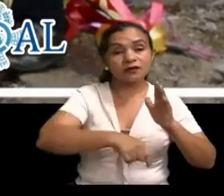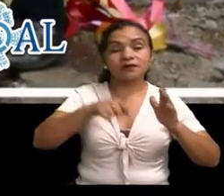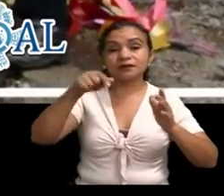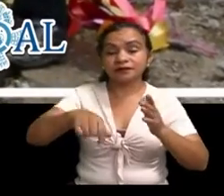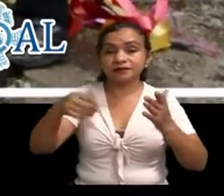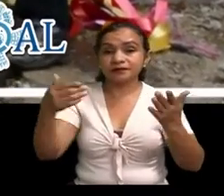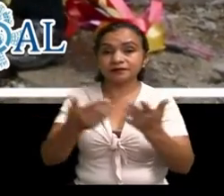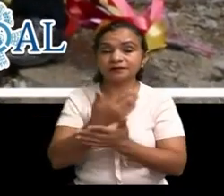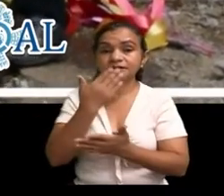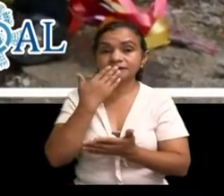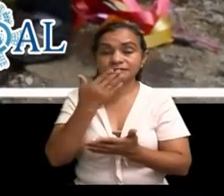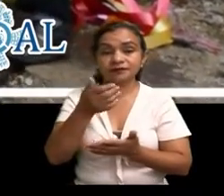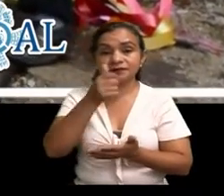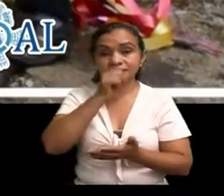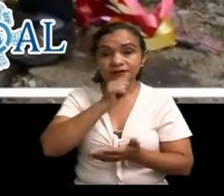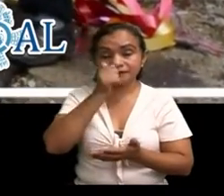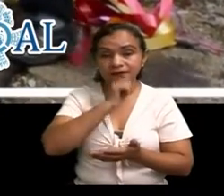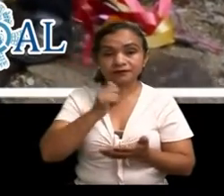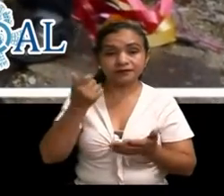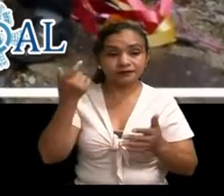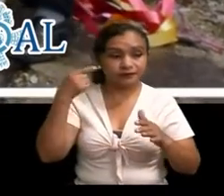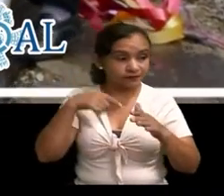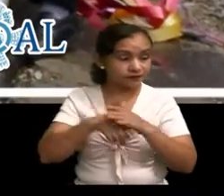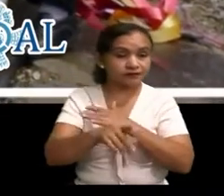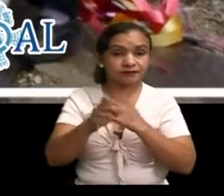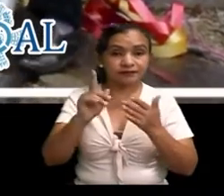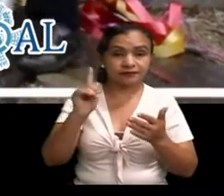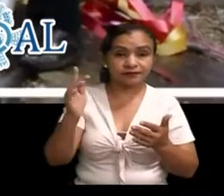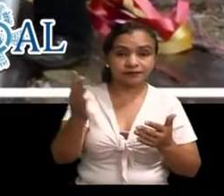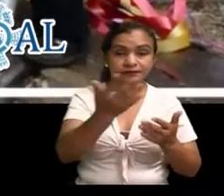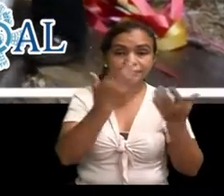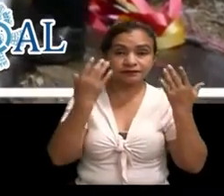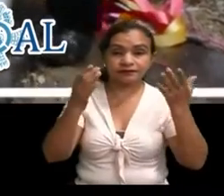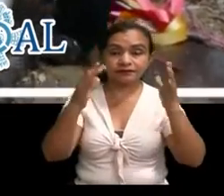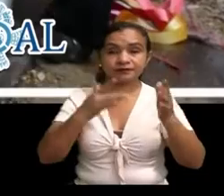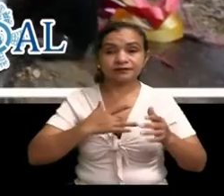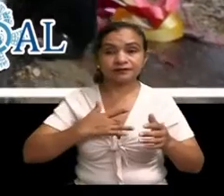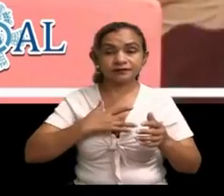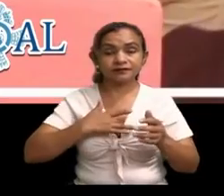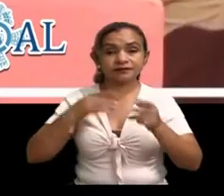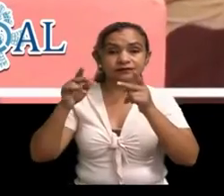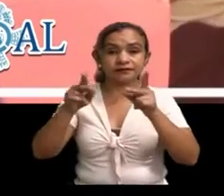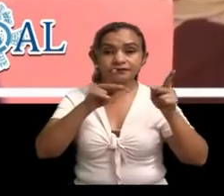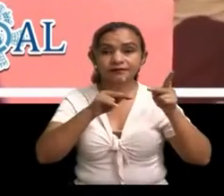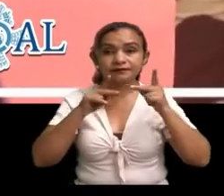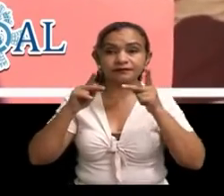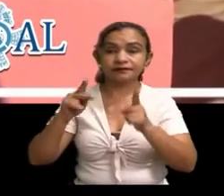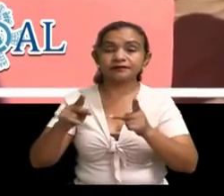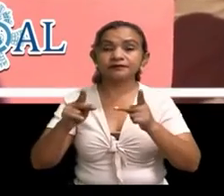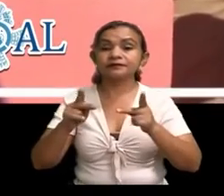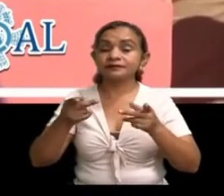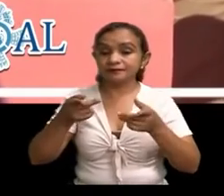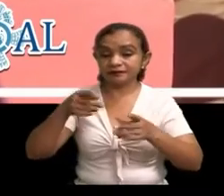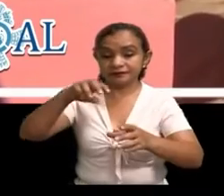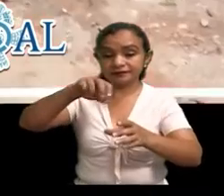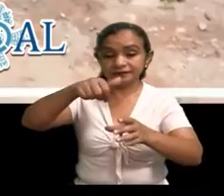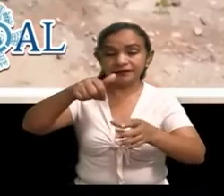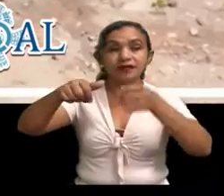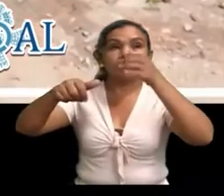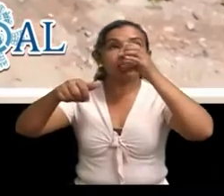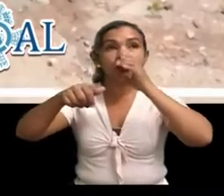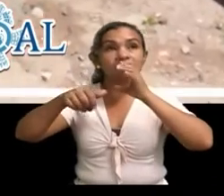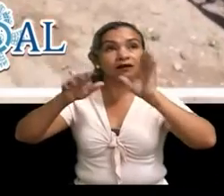ahora nosotros nos hemos establecido como la meta. Es decir, con todos los elementos necesarios pues para que la gente tenga consuma agua y sea saludable. Es